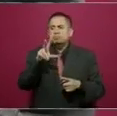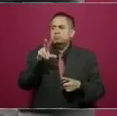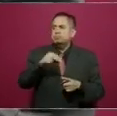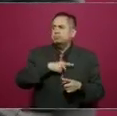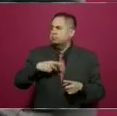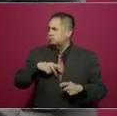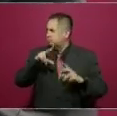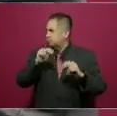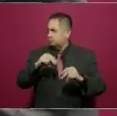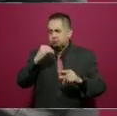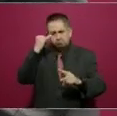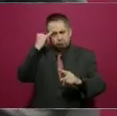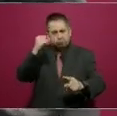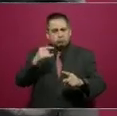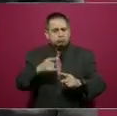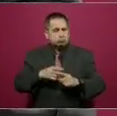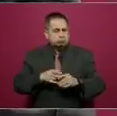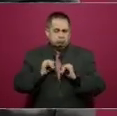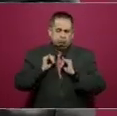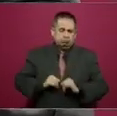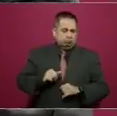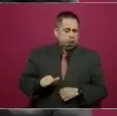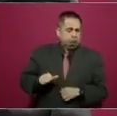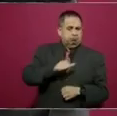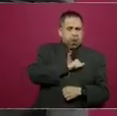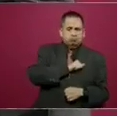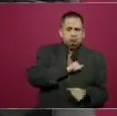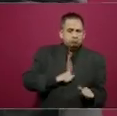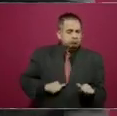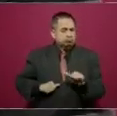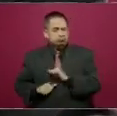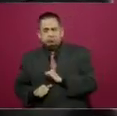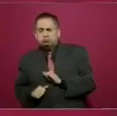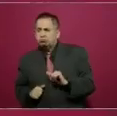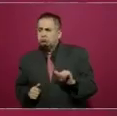predomine la idea individualista, egoísta,